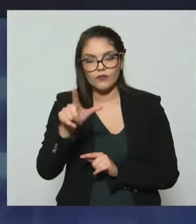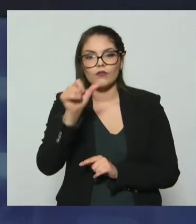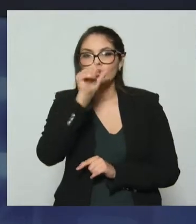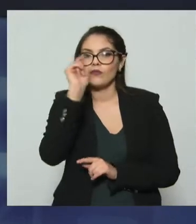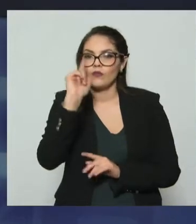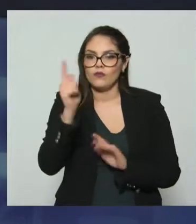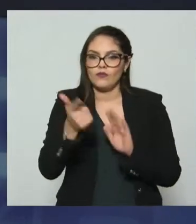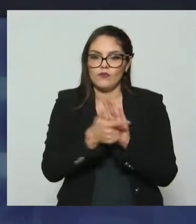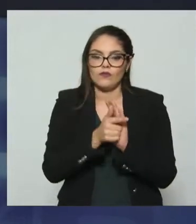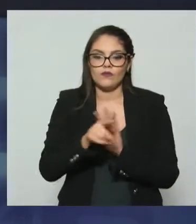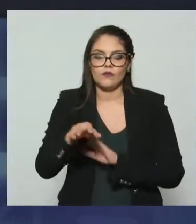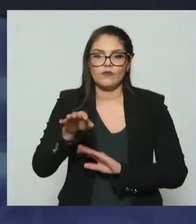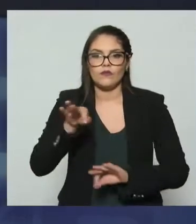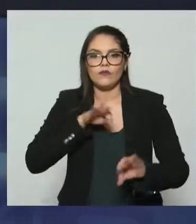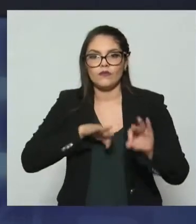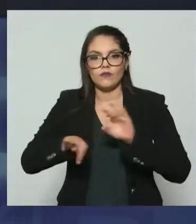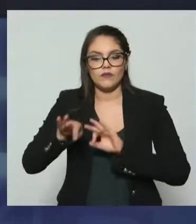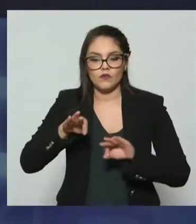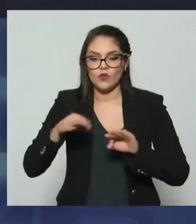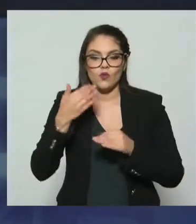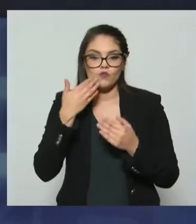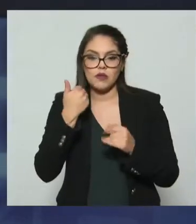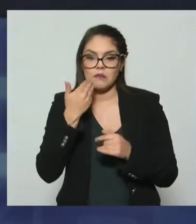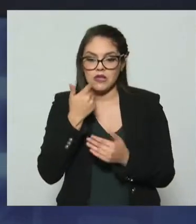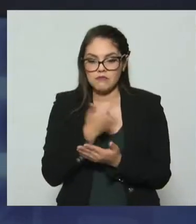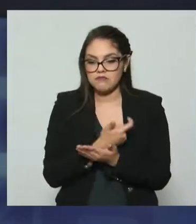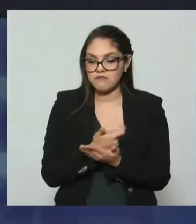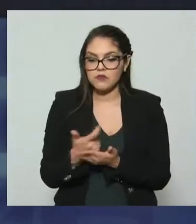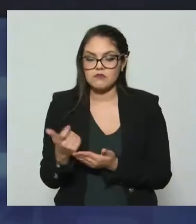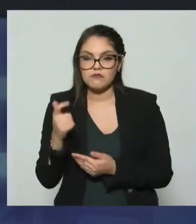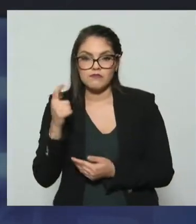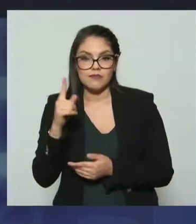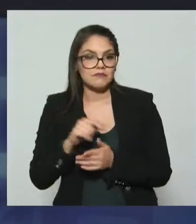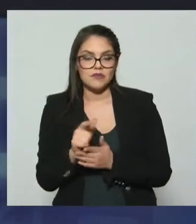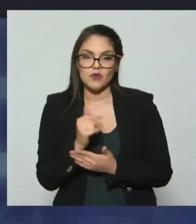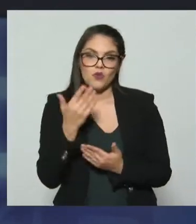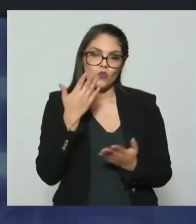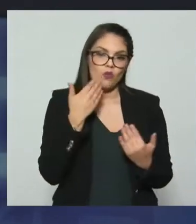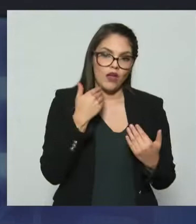las personas trabajadoras no asalariadas, esa no tiene plazo perentorio. En la de